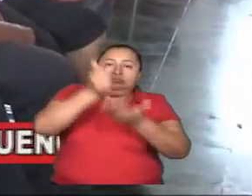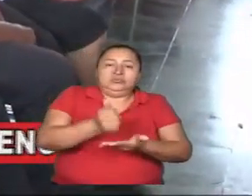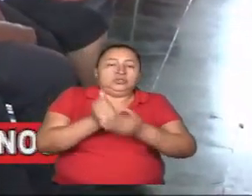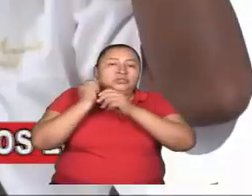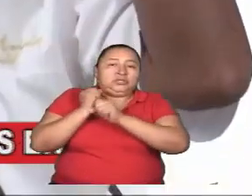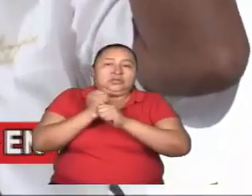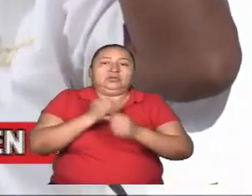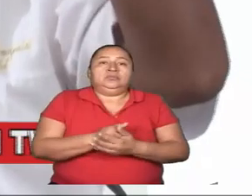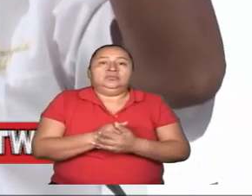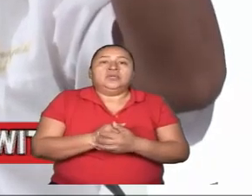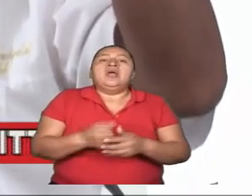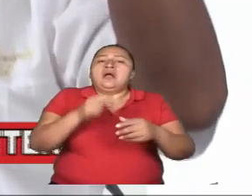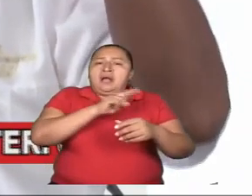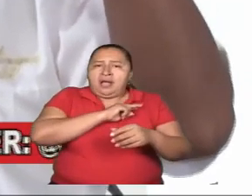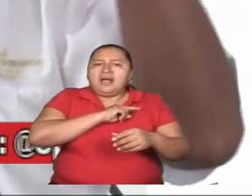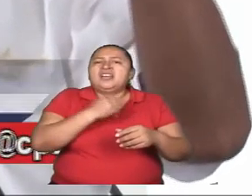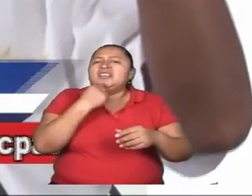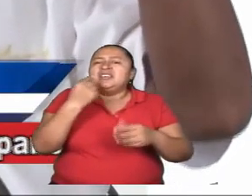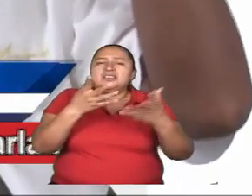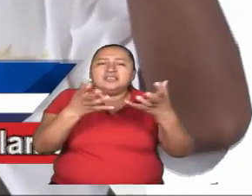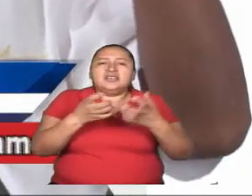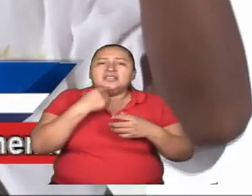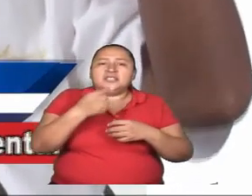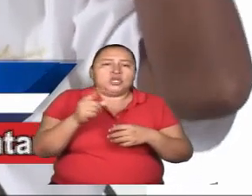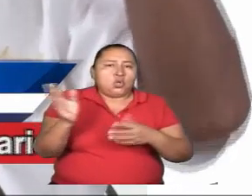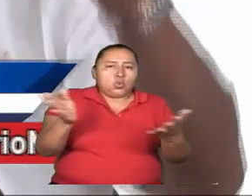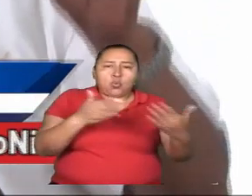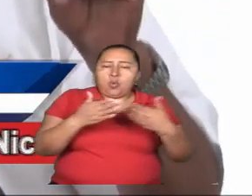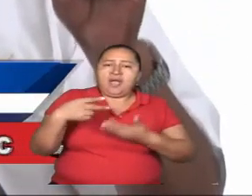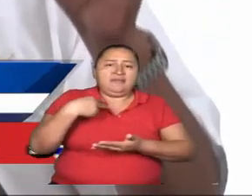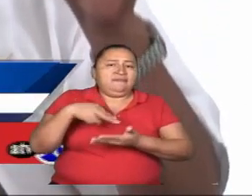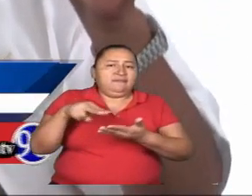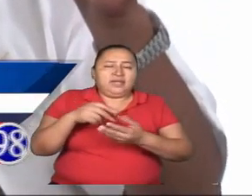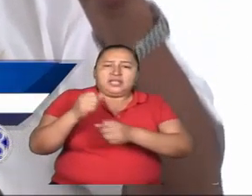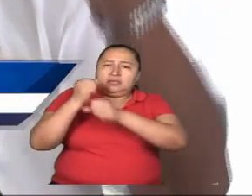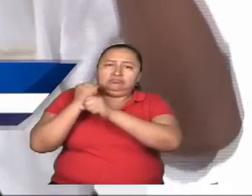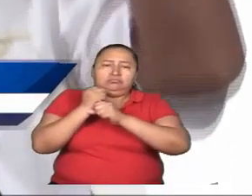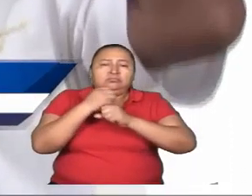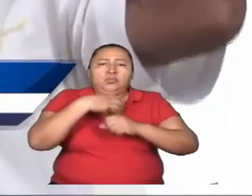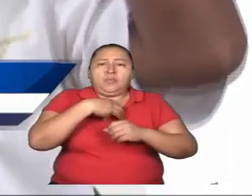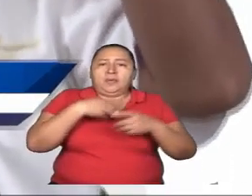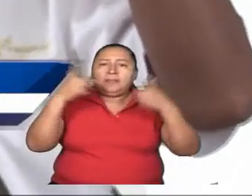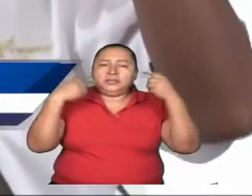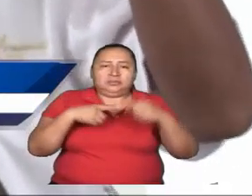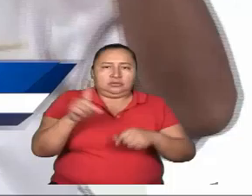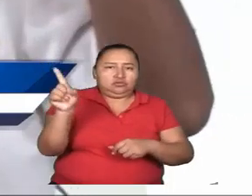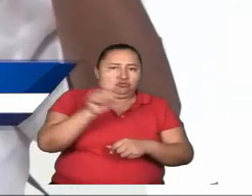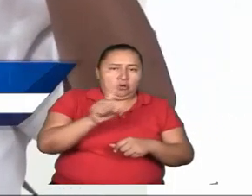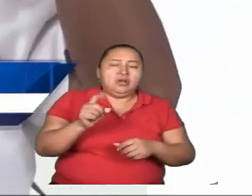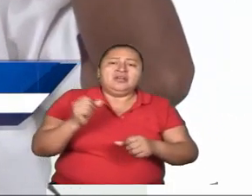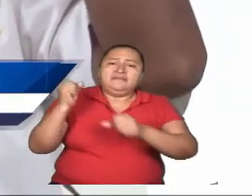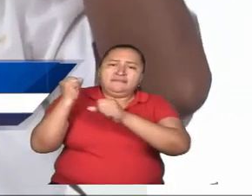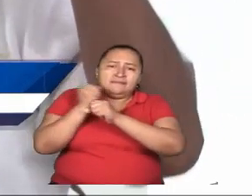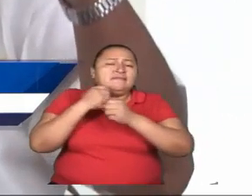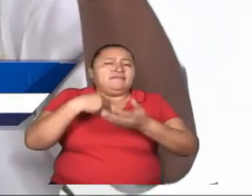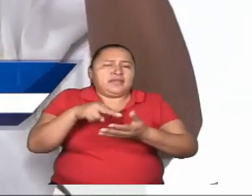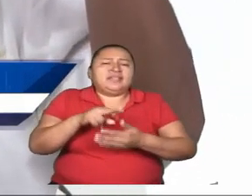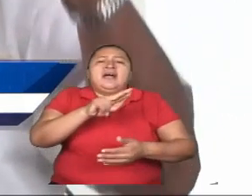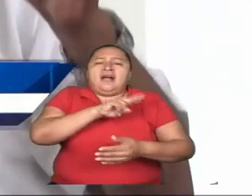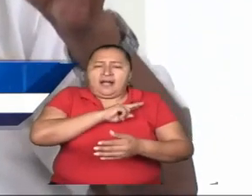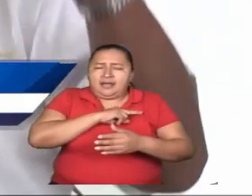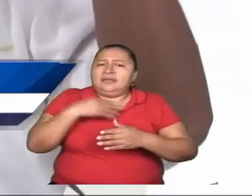Jerónimo. Hay quienes quisieron y dijeron no haber fiestas patronales en Masaya. No, fiestas patronales hay